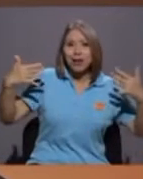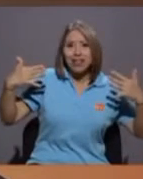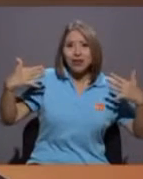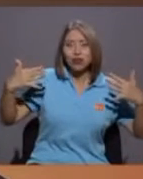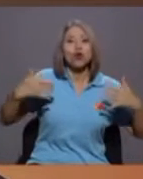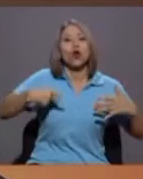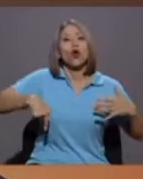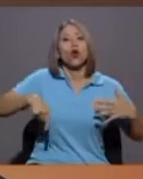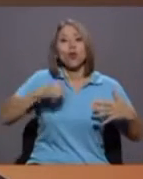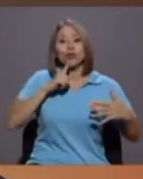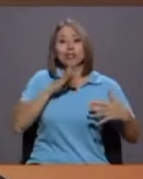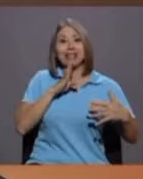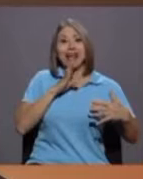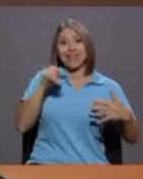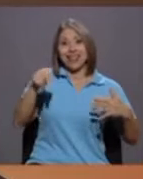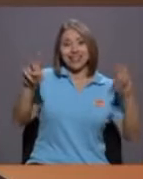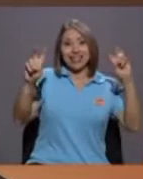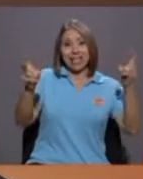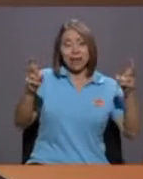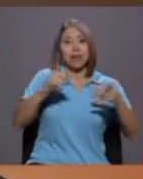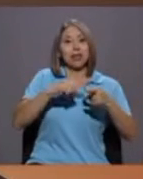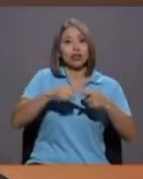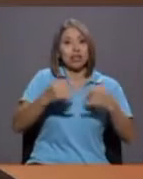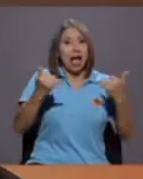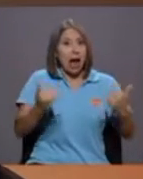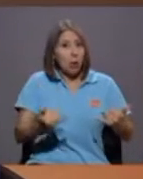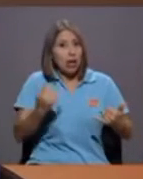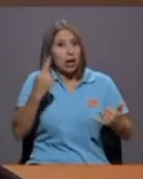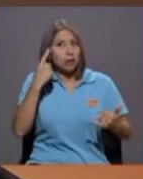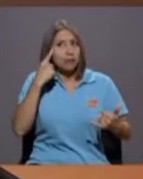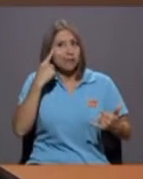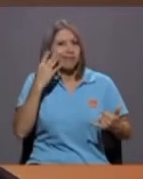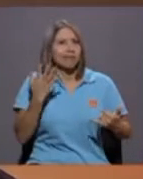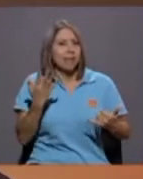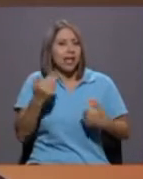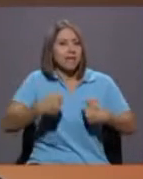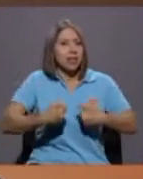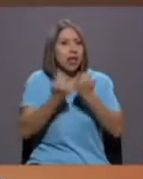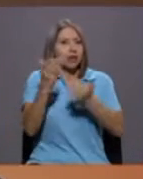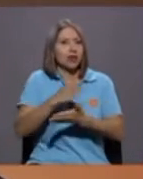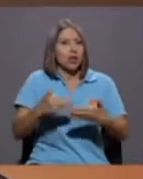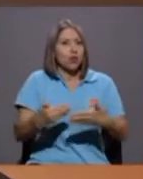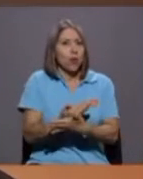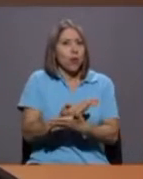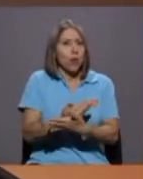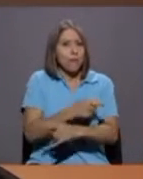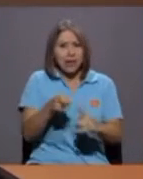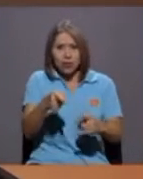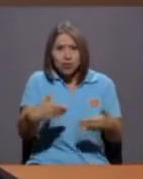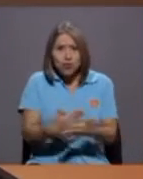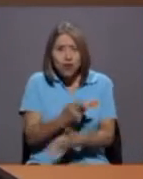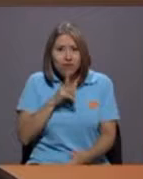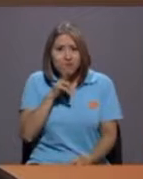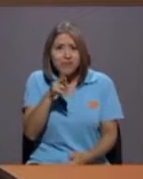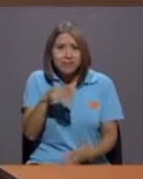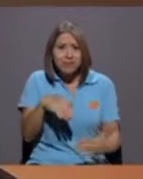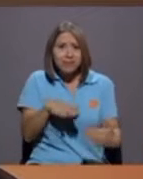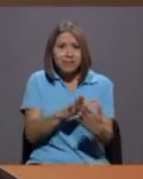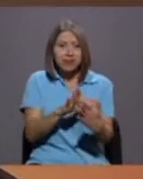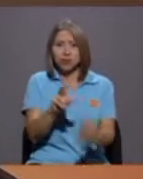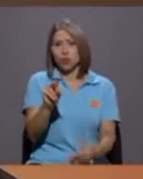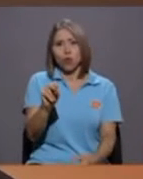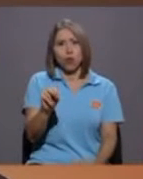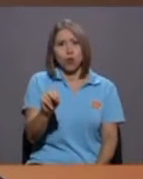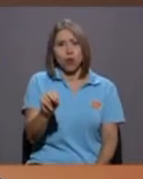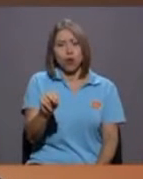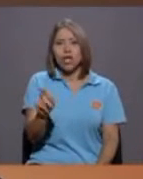de los riesgos climáticos da la impresión de que estamos enfrentándonos a algo nuevo. Nosotros no nos enfrentamos a algo nuevo. Y no